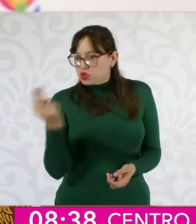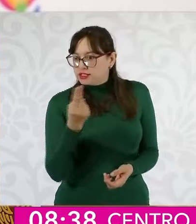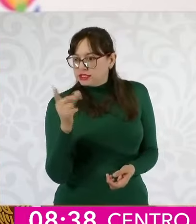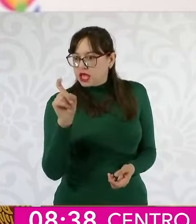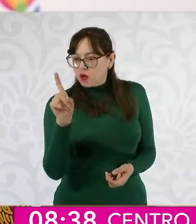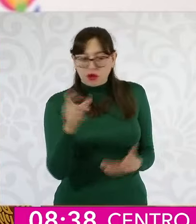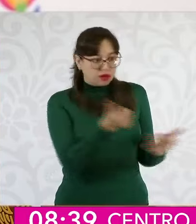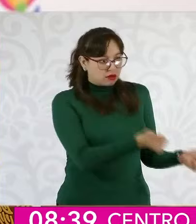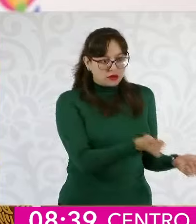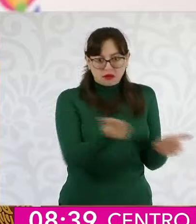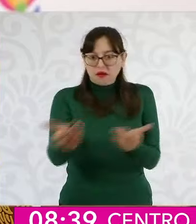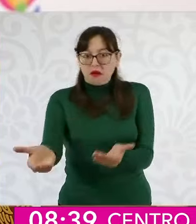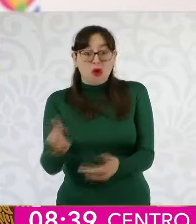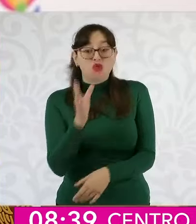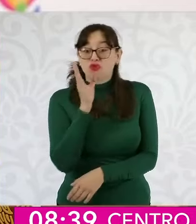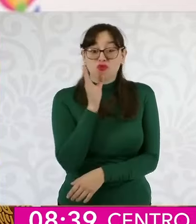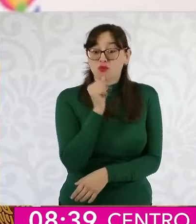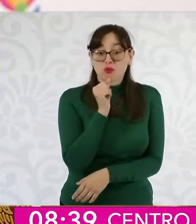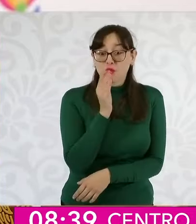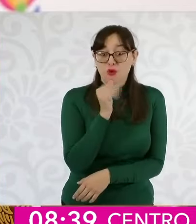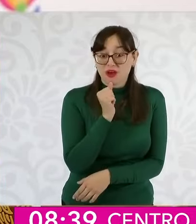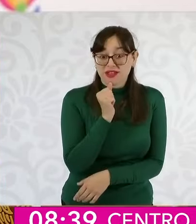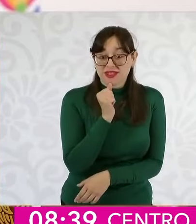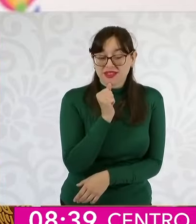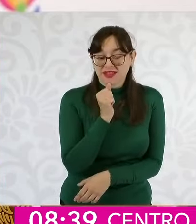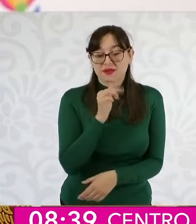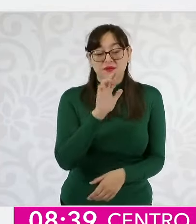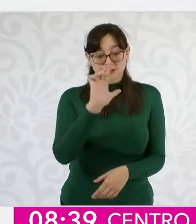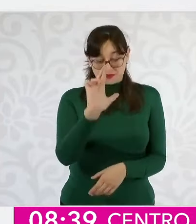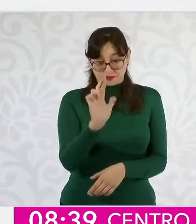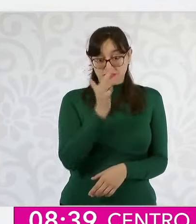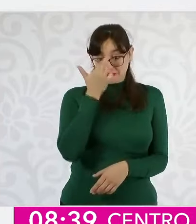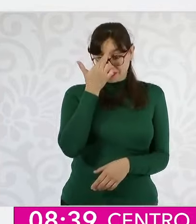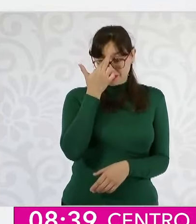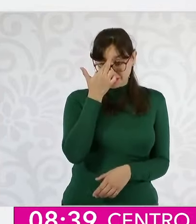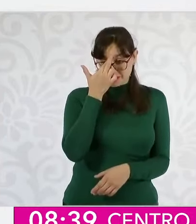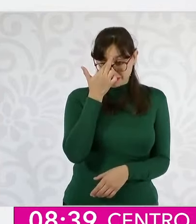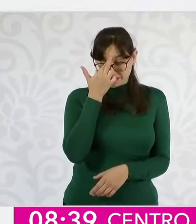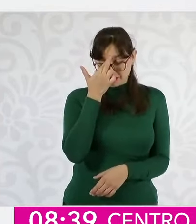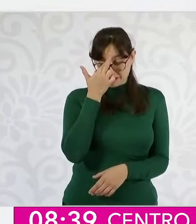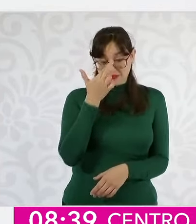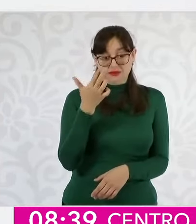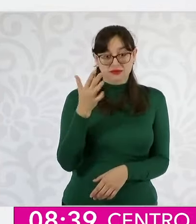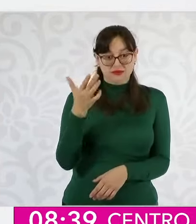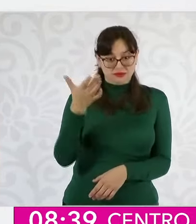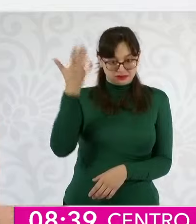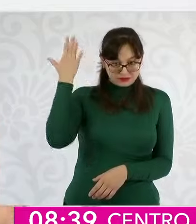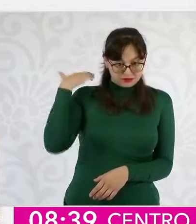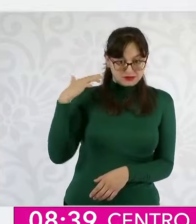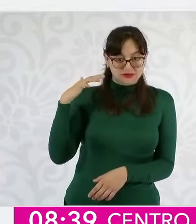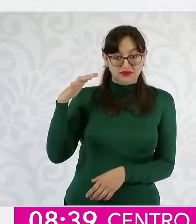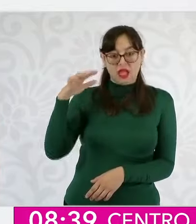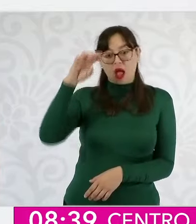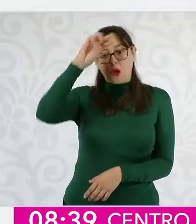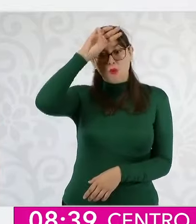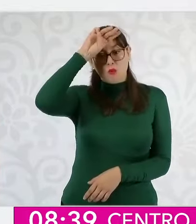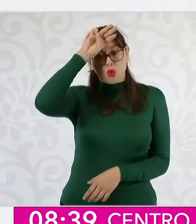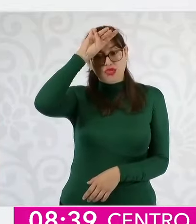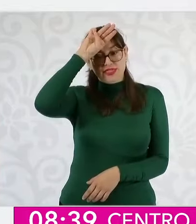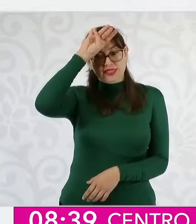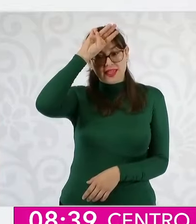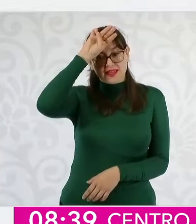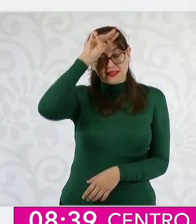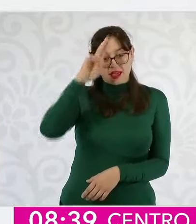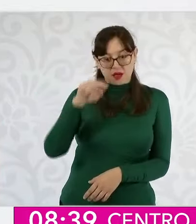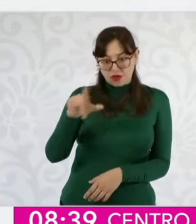Entonces, ¿recuerdan la crisis que hubo de sequía en la zona metropolitana de Monterrey, en Nuevo